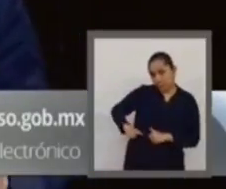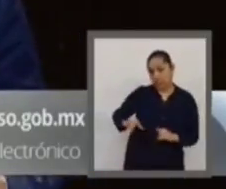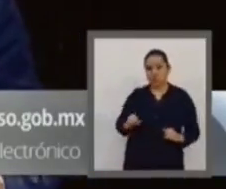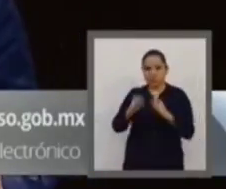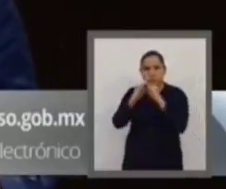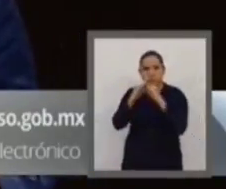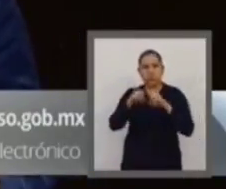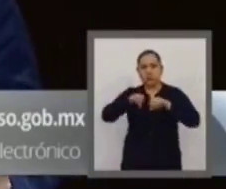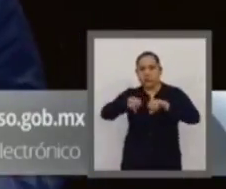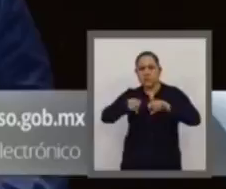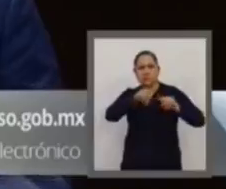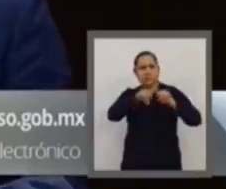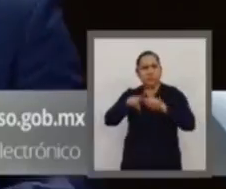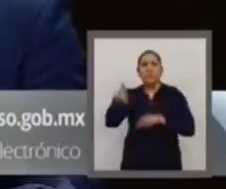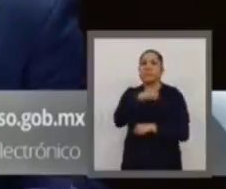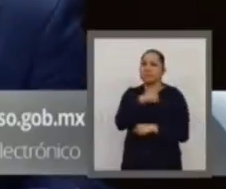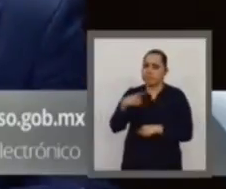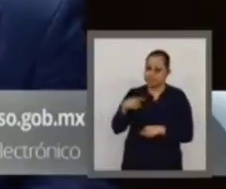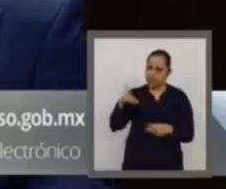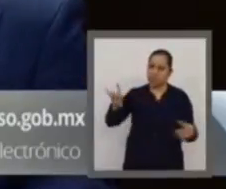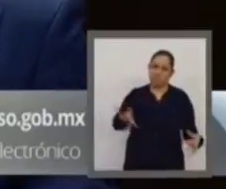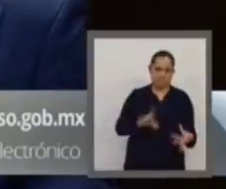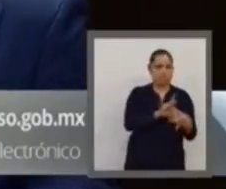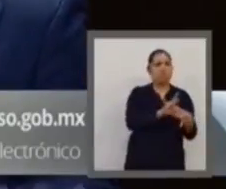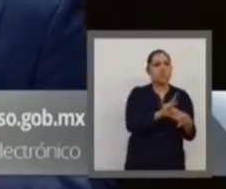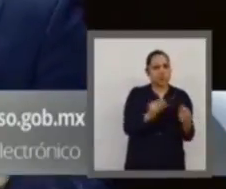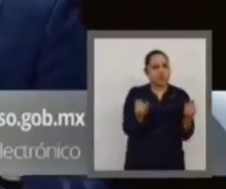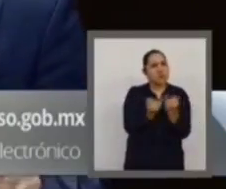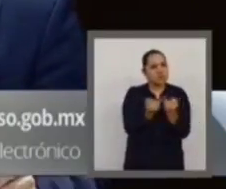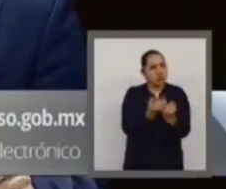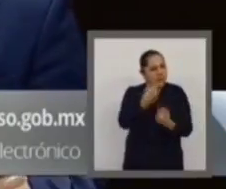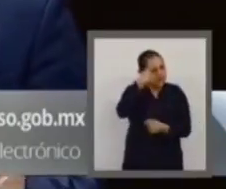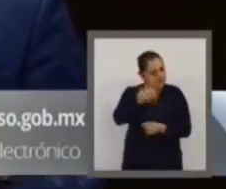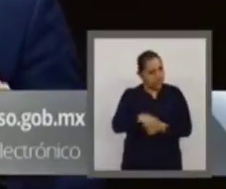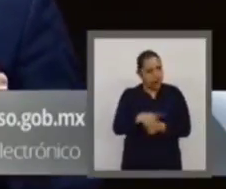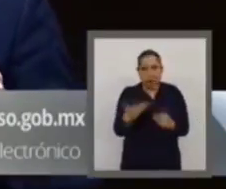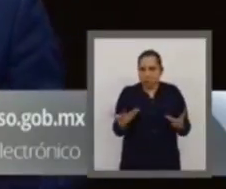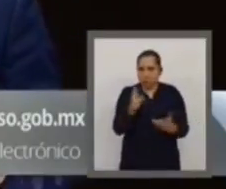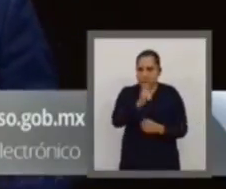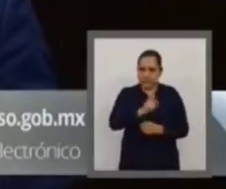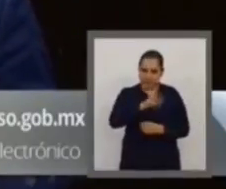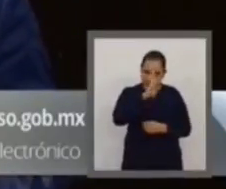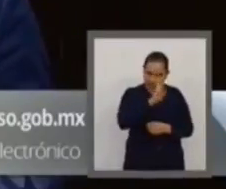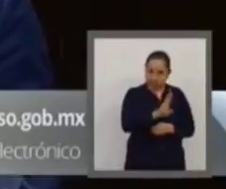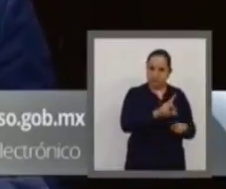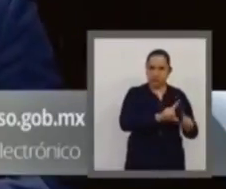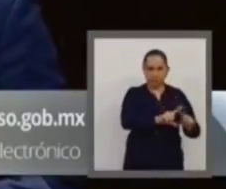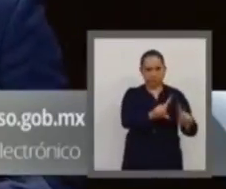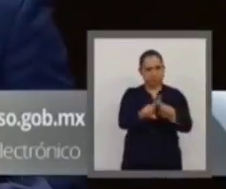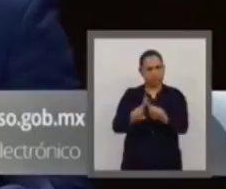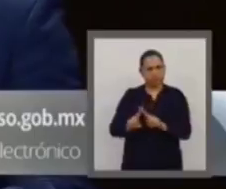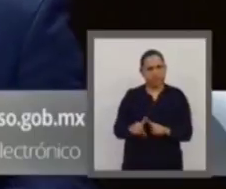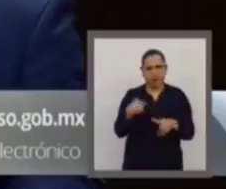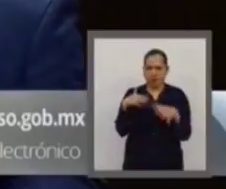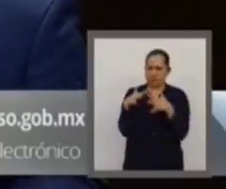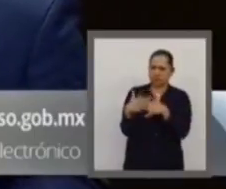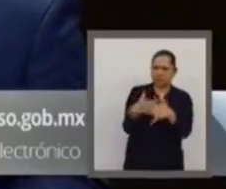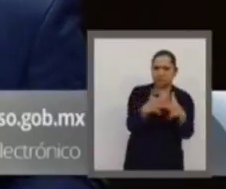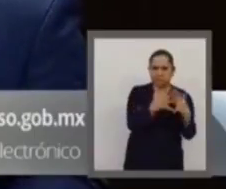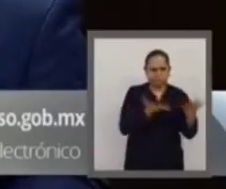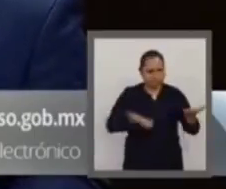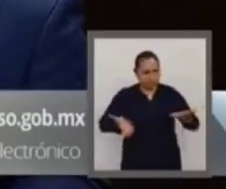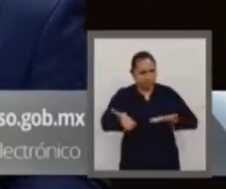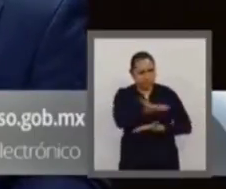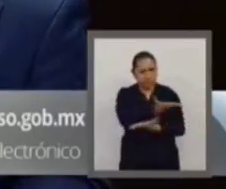en el reconocimiento y en la celebración de la diferencia, pero sobre todo en el derecho de los pueblos indígenas a construir